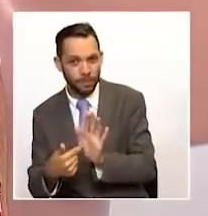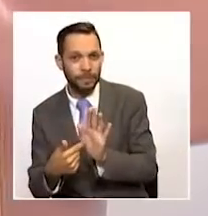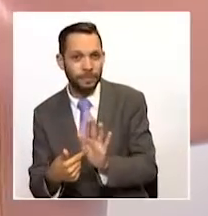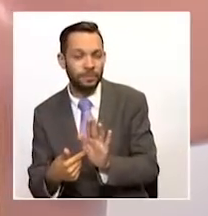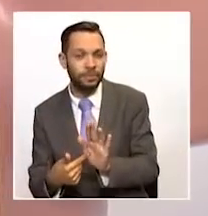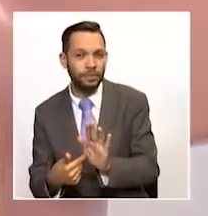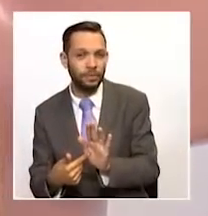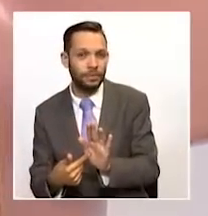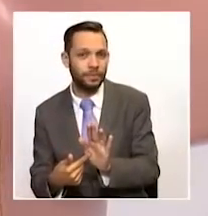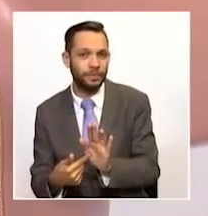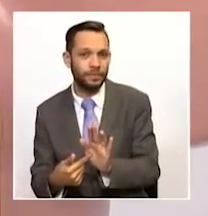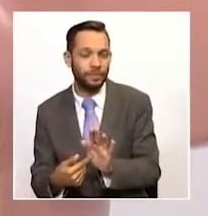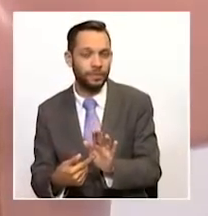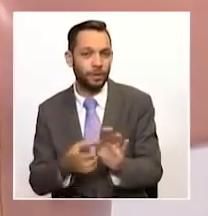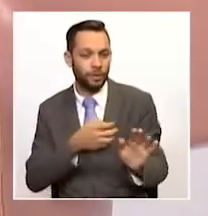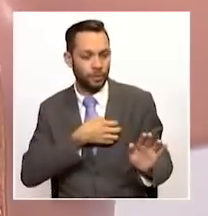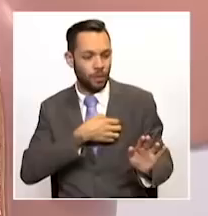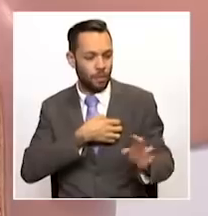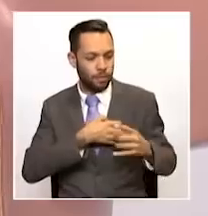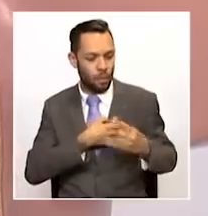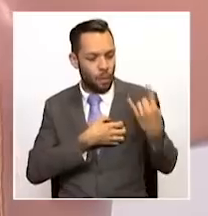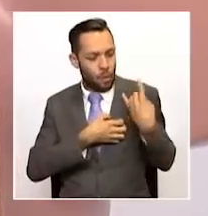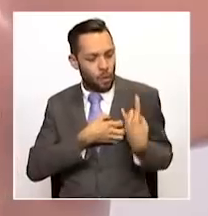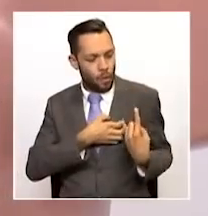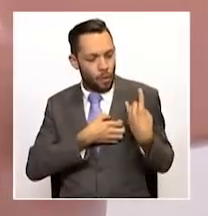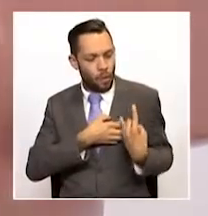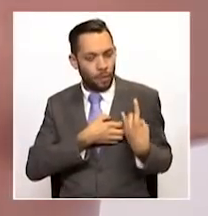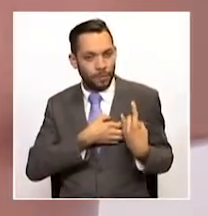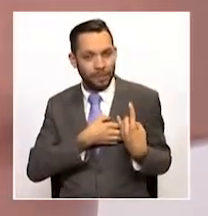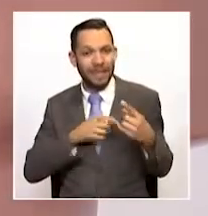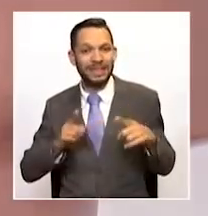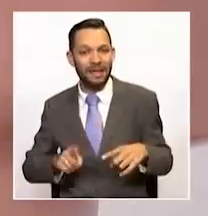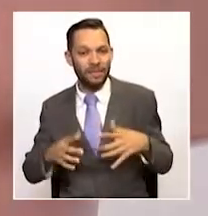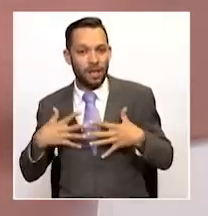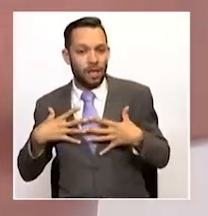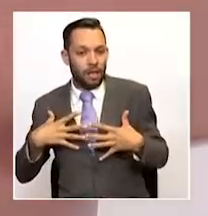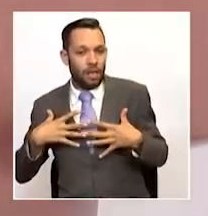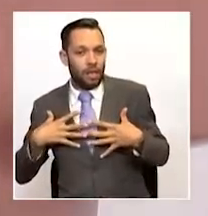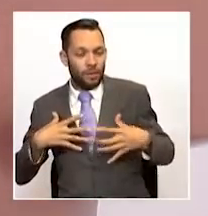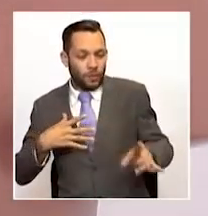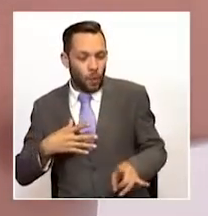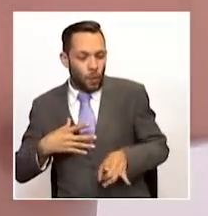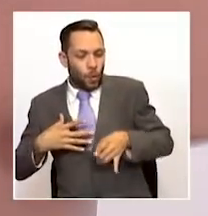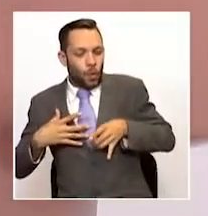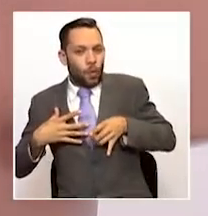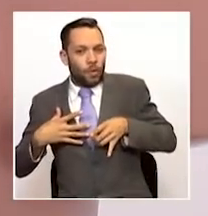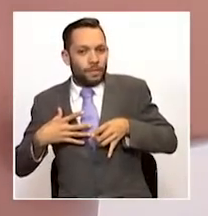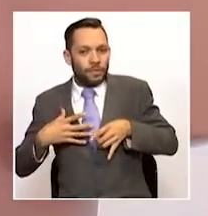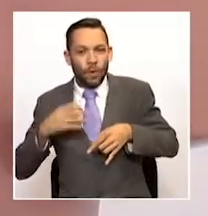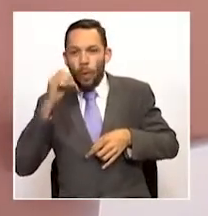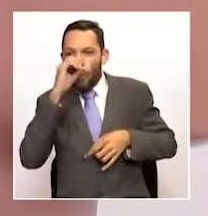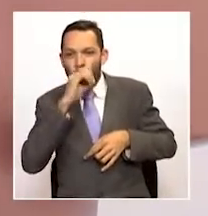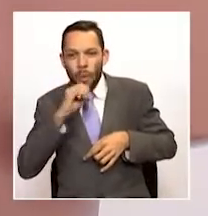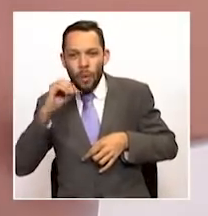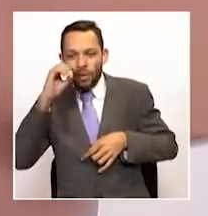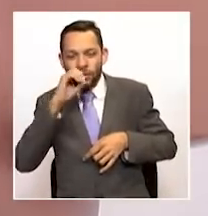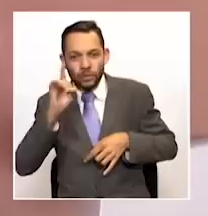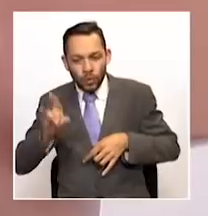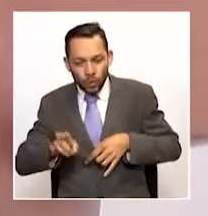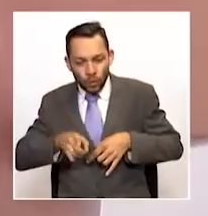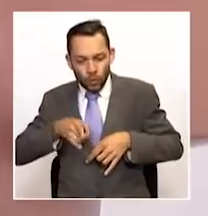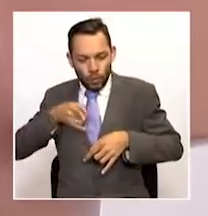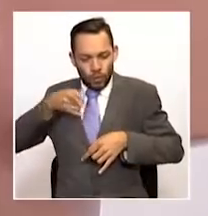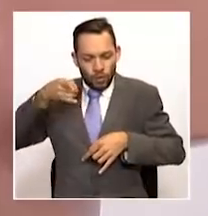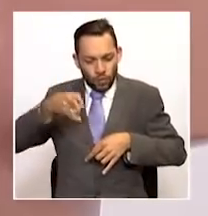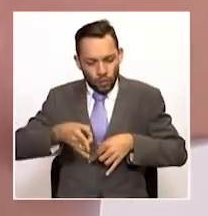entran por la arteria pulmonar y llegan a los pulmones para producir la oxigenación cuando se realiza la oxigenación